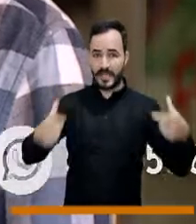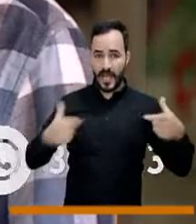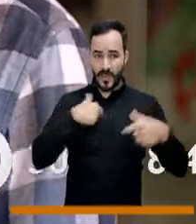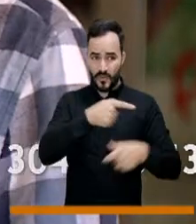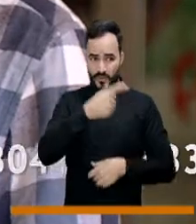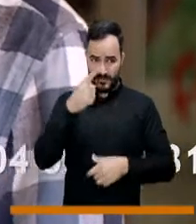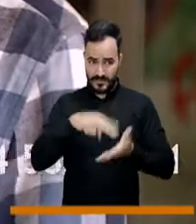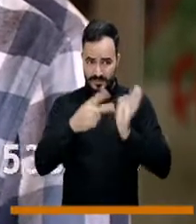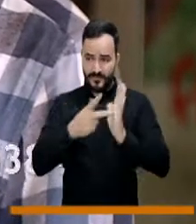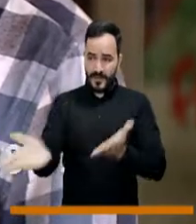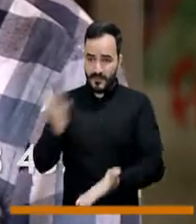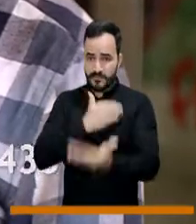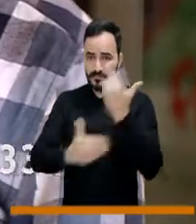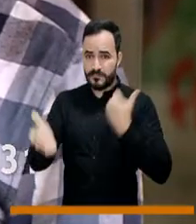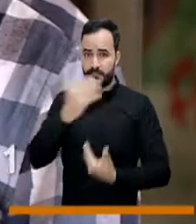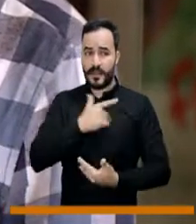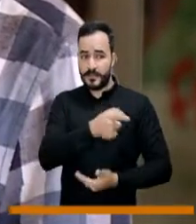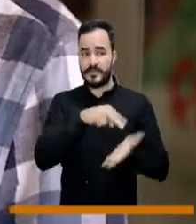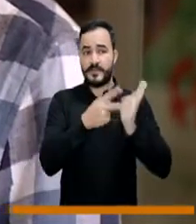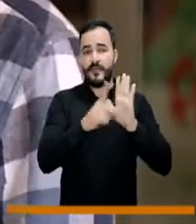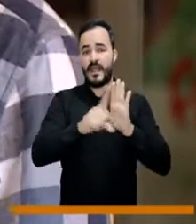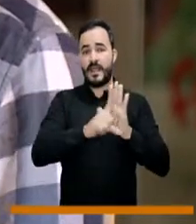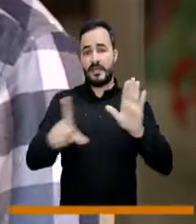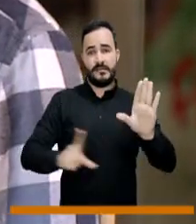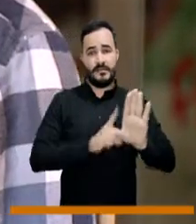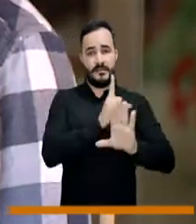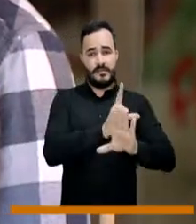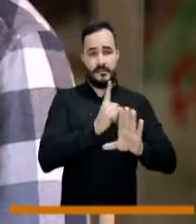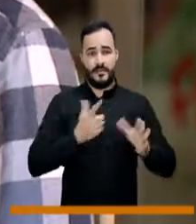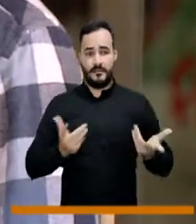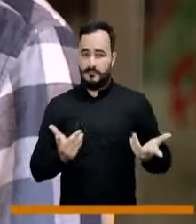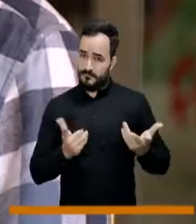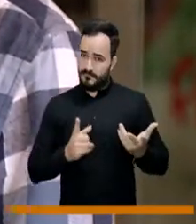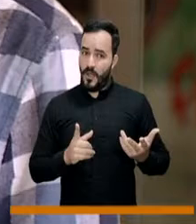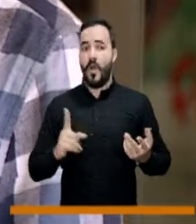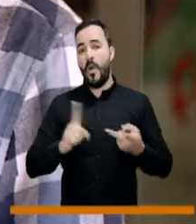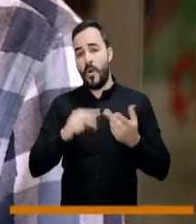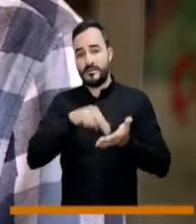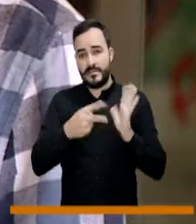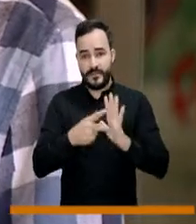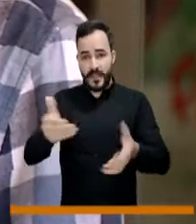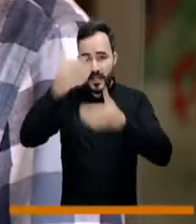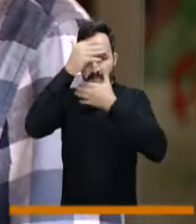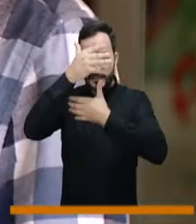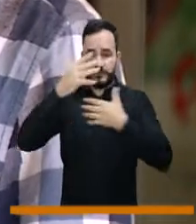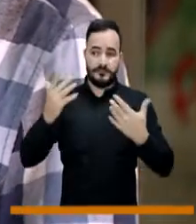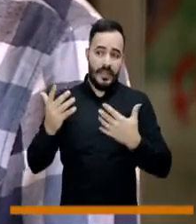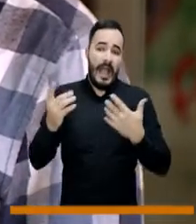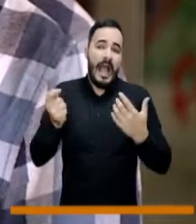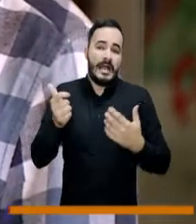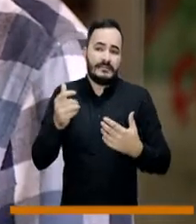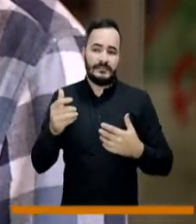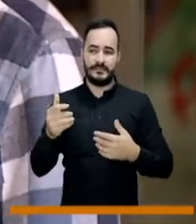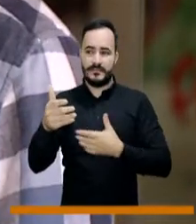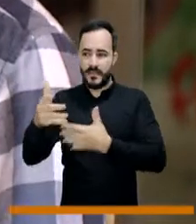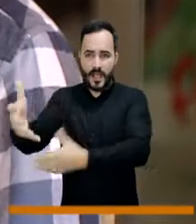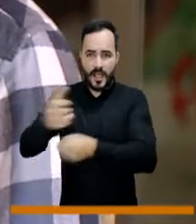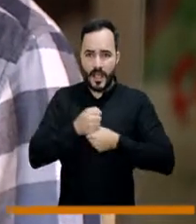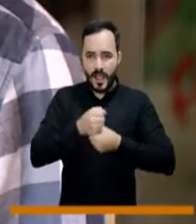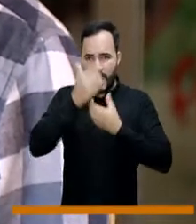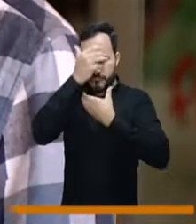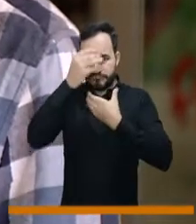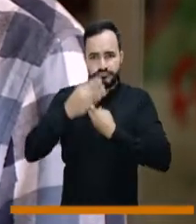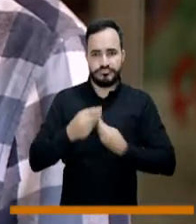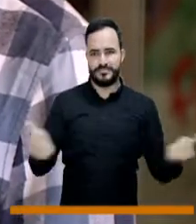ser consideradas por los estados como reclutamientos ilegales o formas de secuestro en